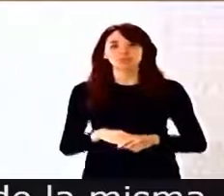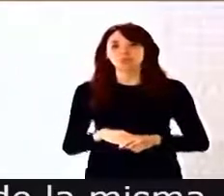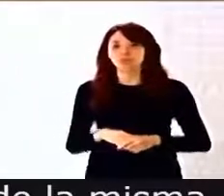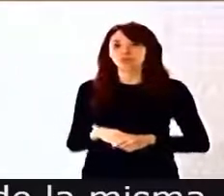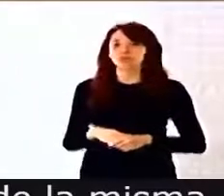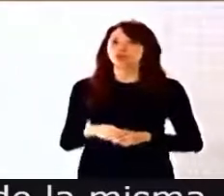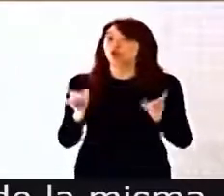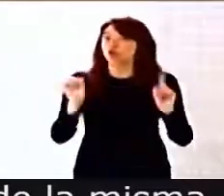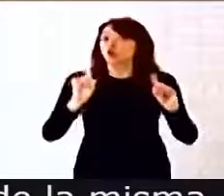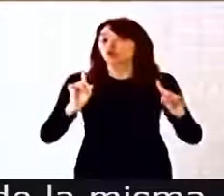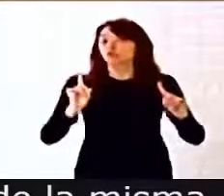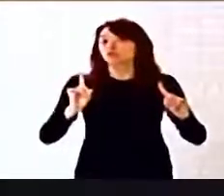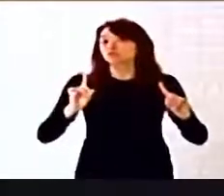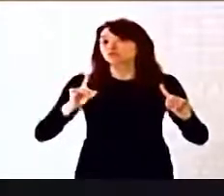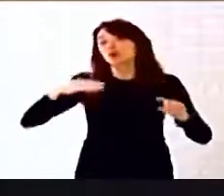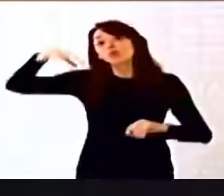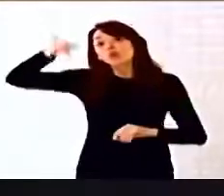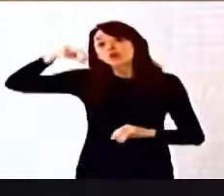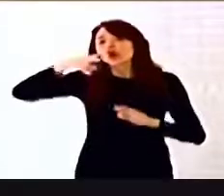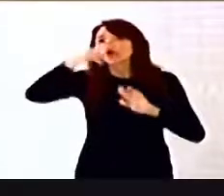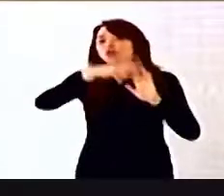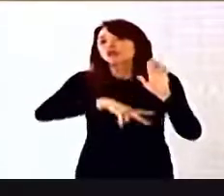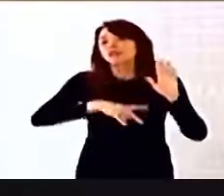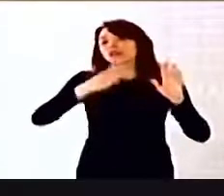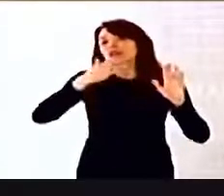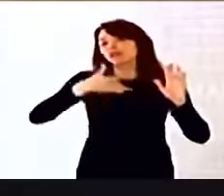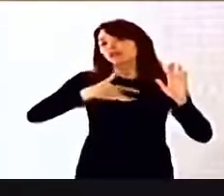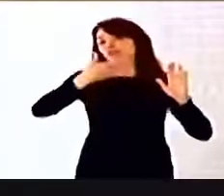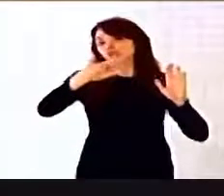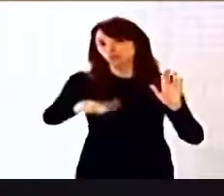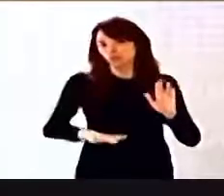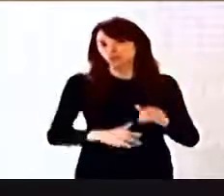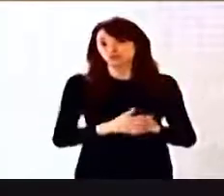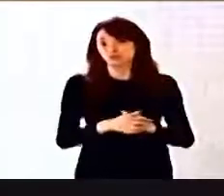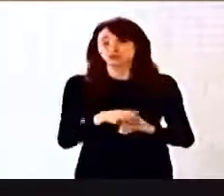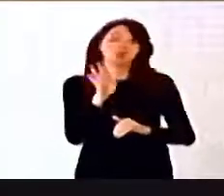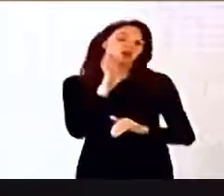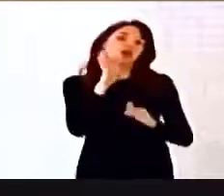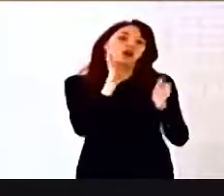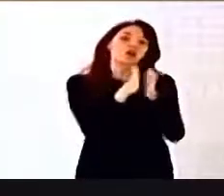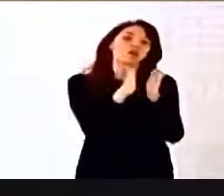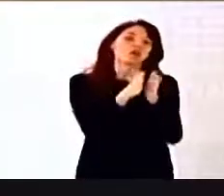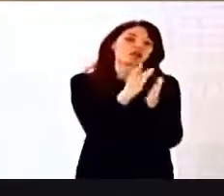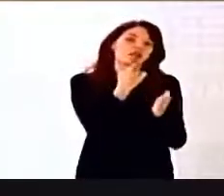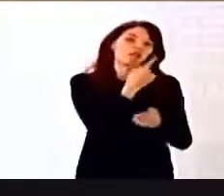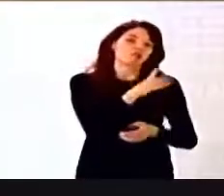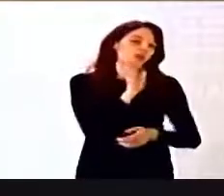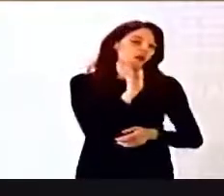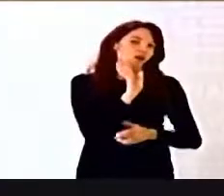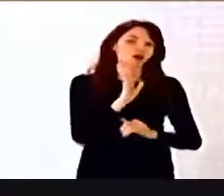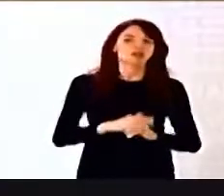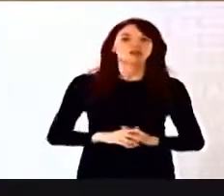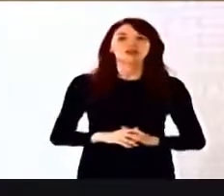No, salvo las excepciones que marca la orden, que es como le decía a su compañera Miriam hace un momentito.